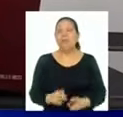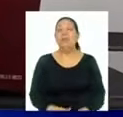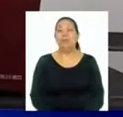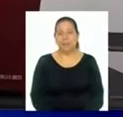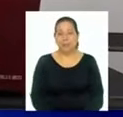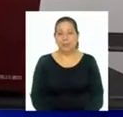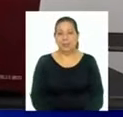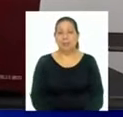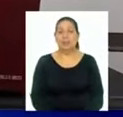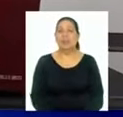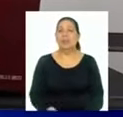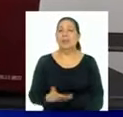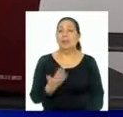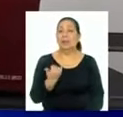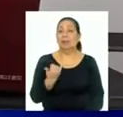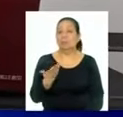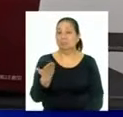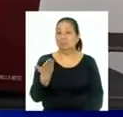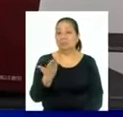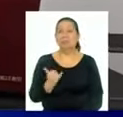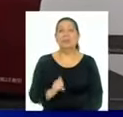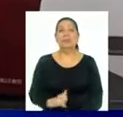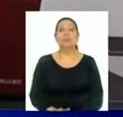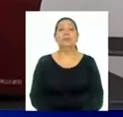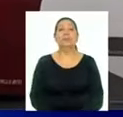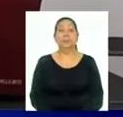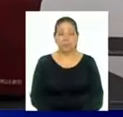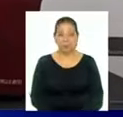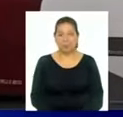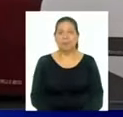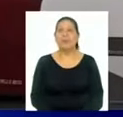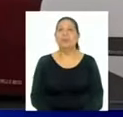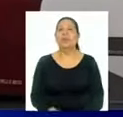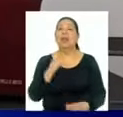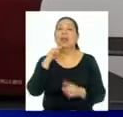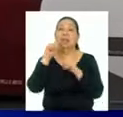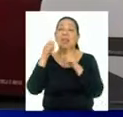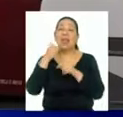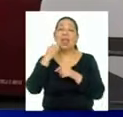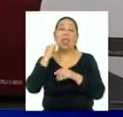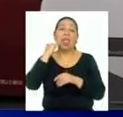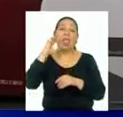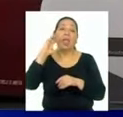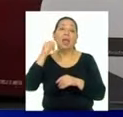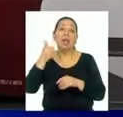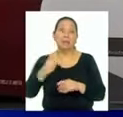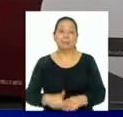Le saluda Javier Arnau, de La Voz del Pueblo, en ICA, Radio Huacachina, 88.3 de la FM.